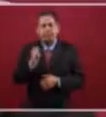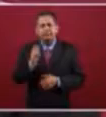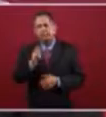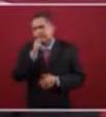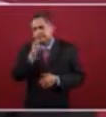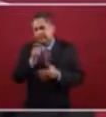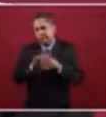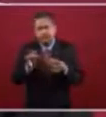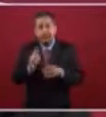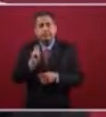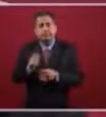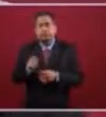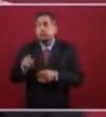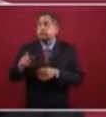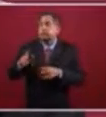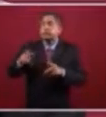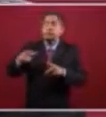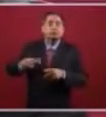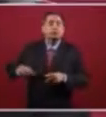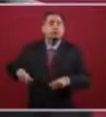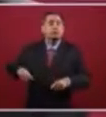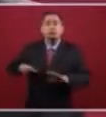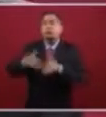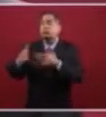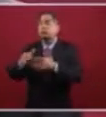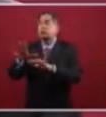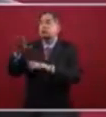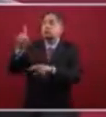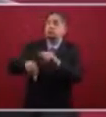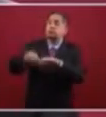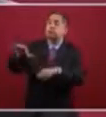Es convertir lo público en privado. Eso fue lo que hicieron.